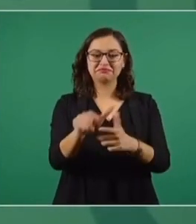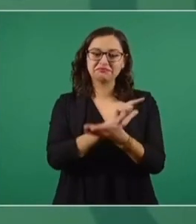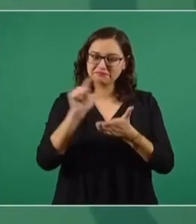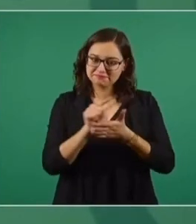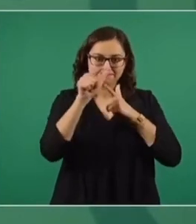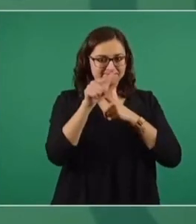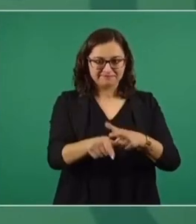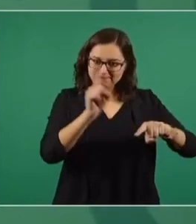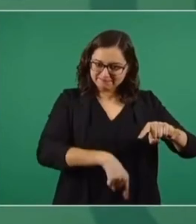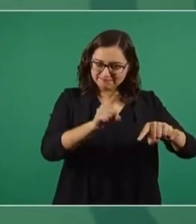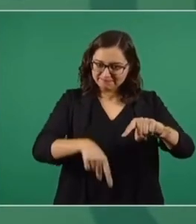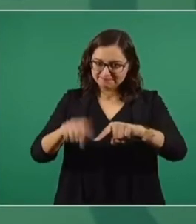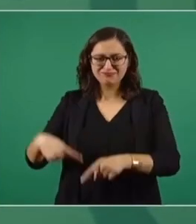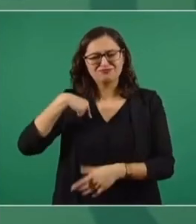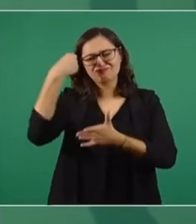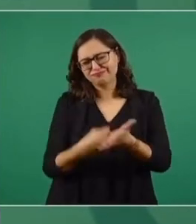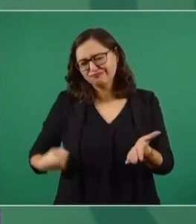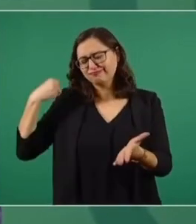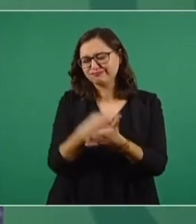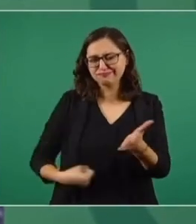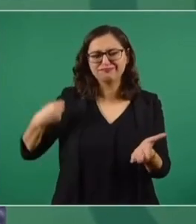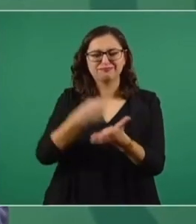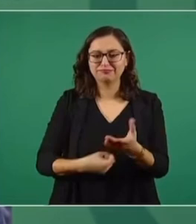y yo soy muy perseverante.